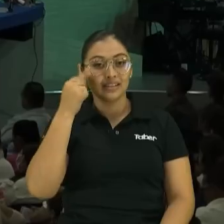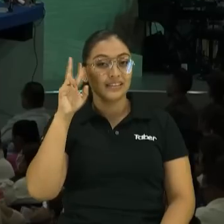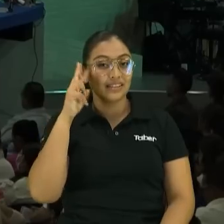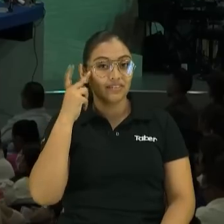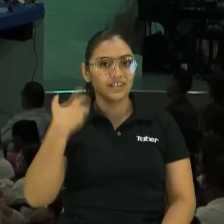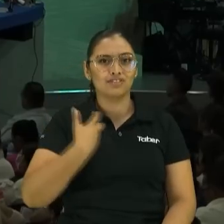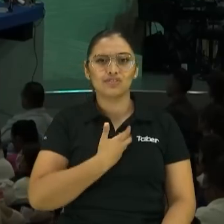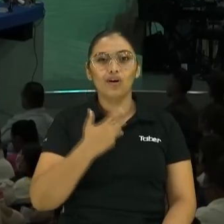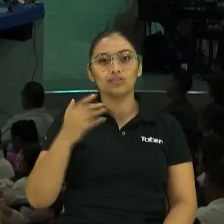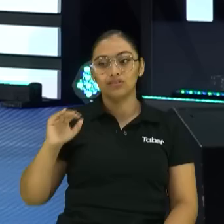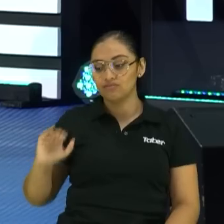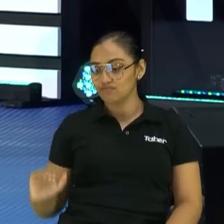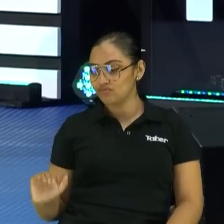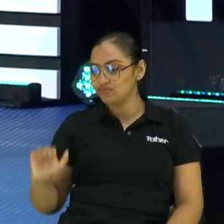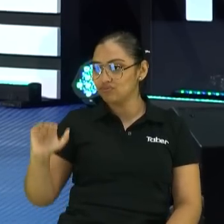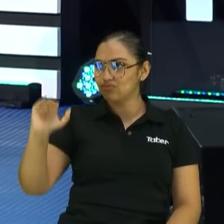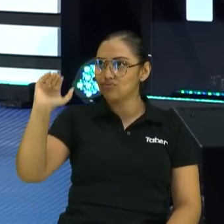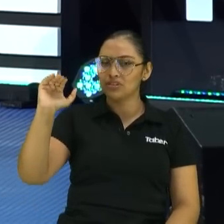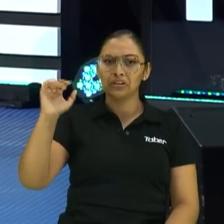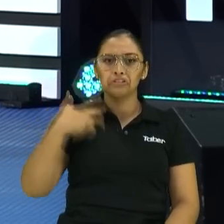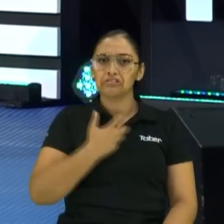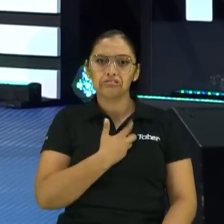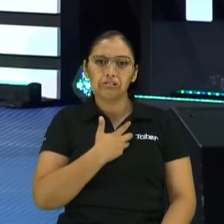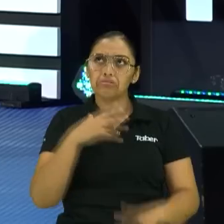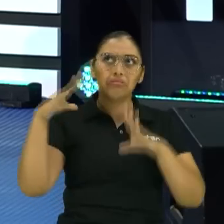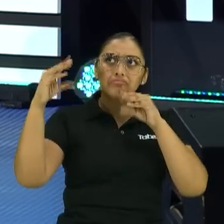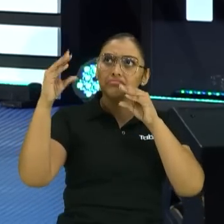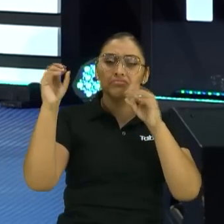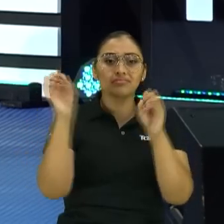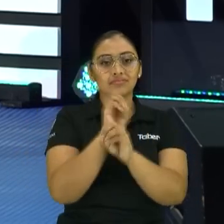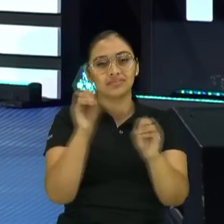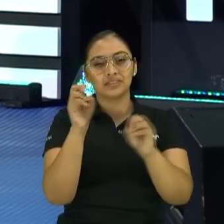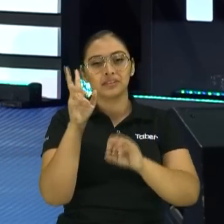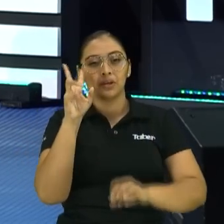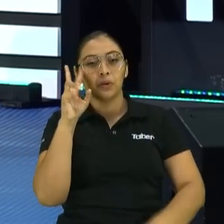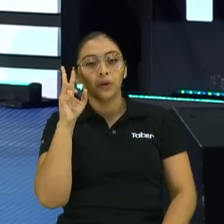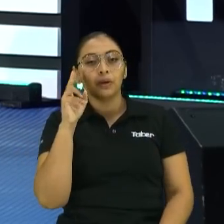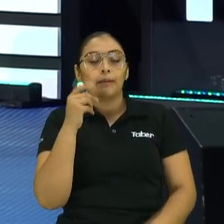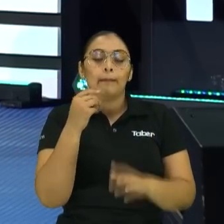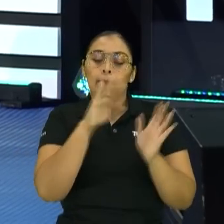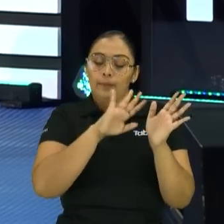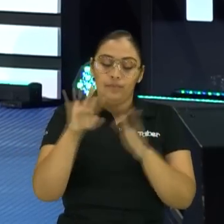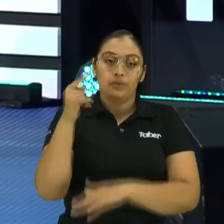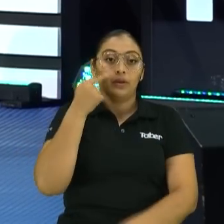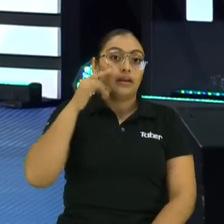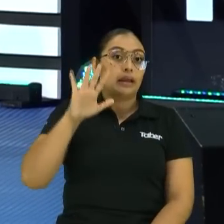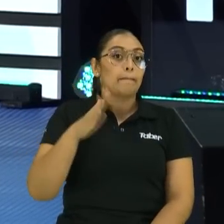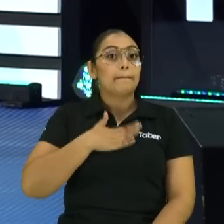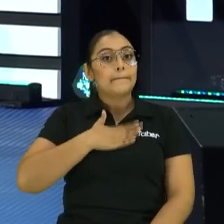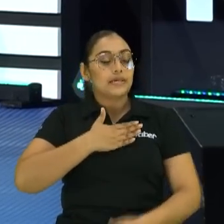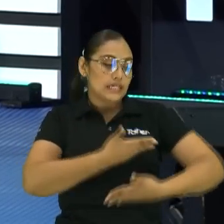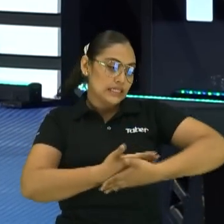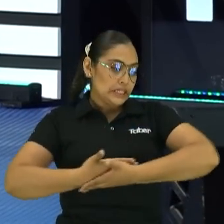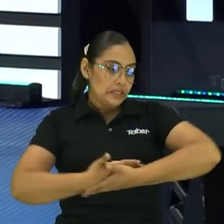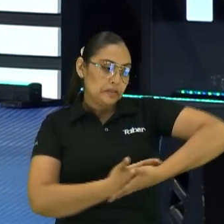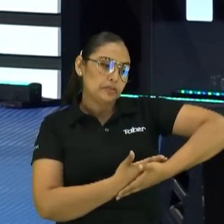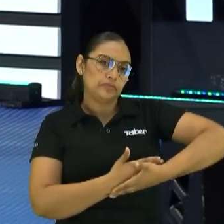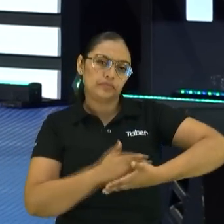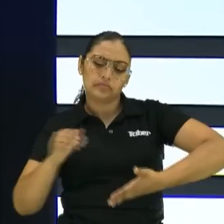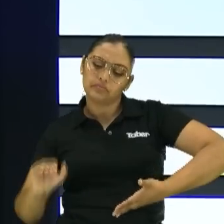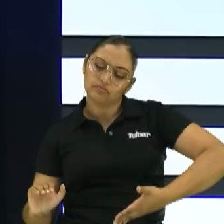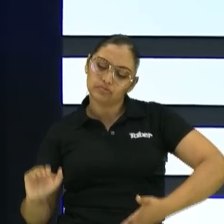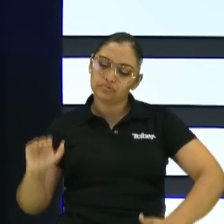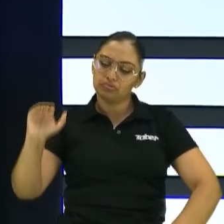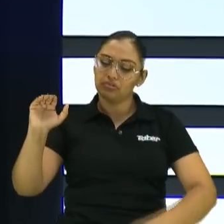con él recuerdo yo cuando nacieron los niños cada uno tenía una maña diferente